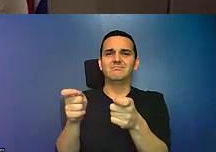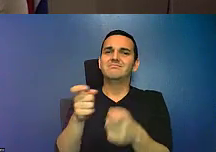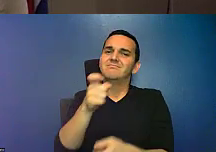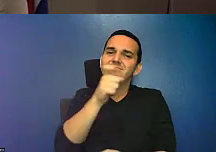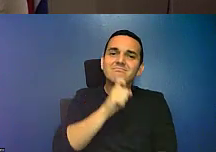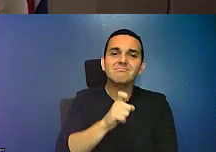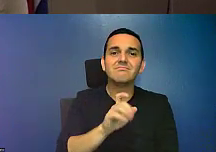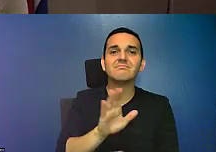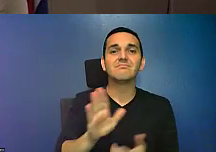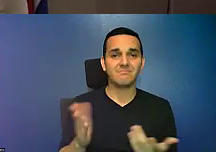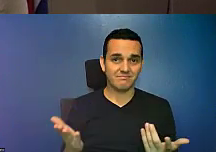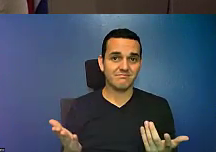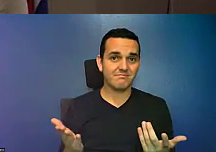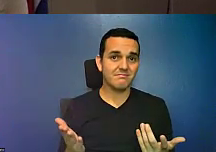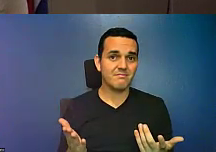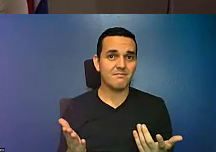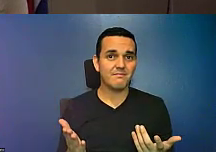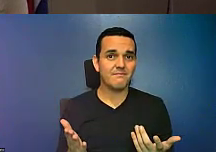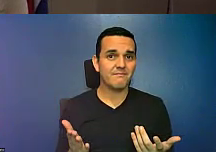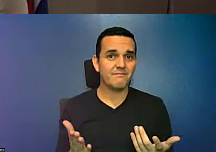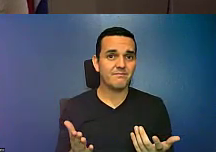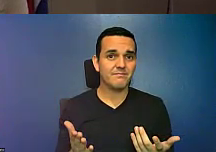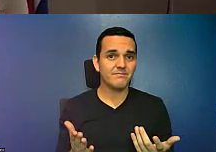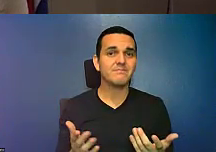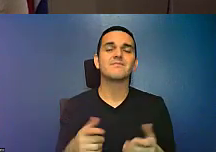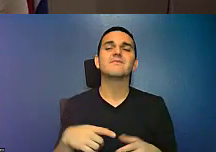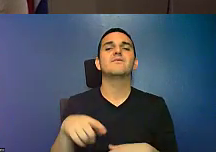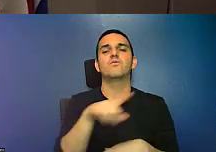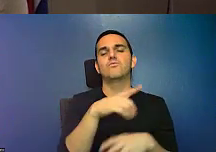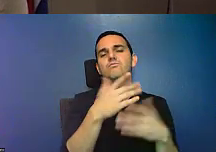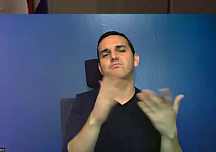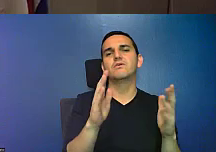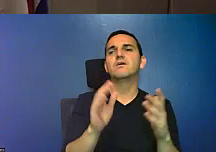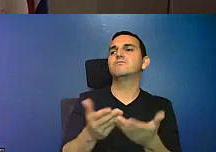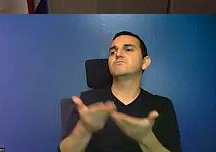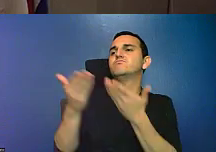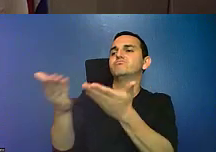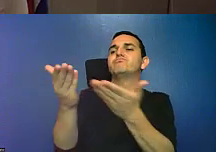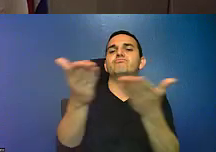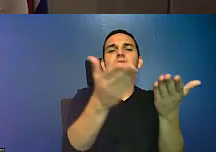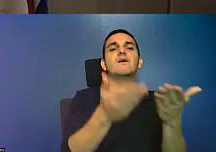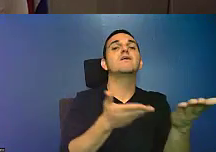ya tienen lo que son entradas a los accesos digitales, entonces se pueden aprovechar